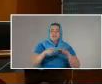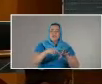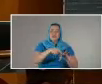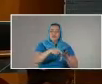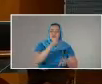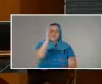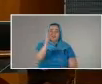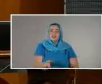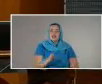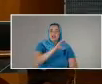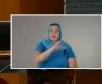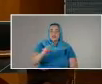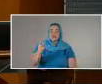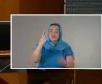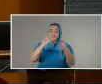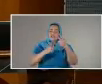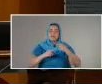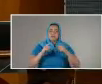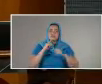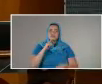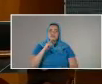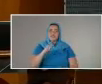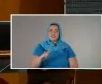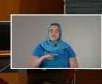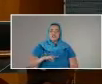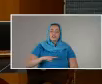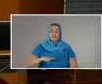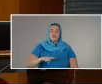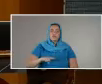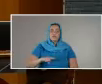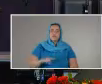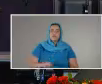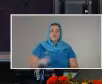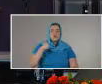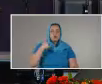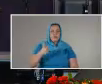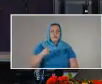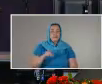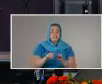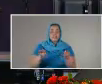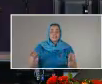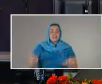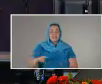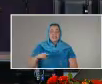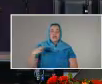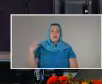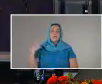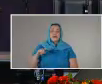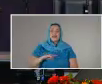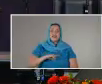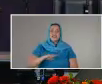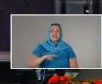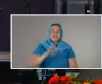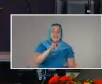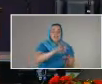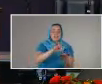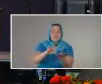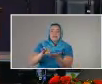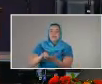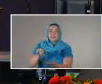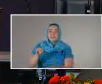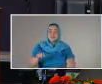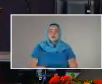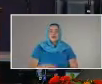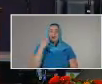Y venimos, Señor, declarando que somos buena tierra para que sea sembrada esa semilla preciosa de tu palabra y